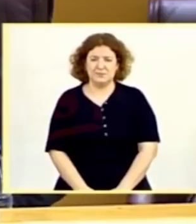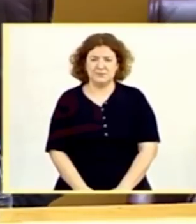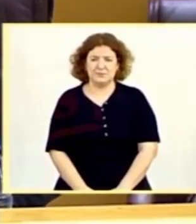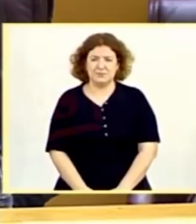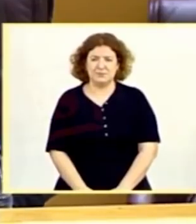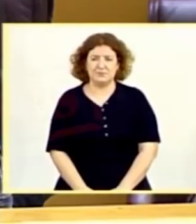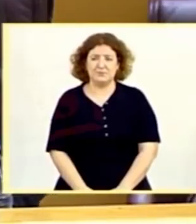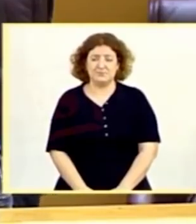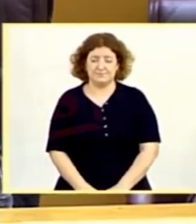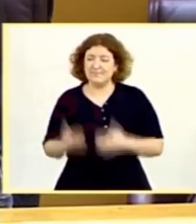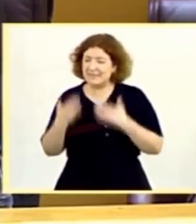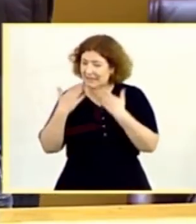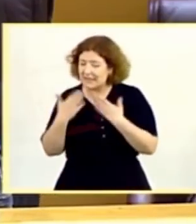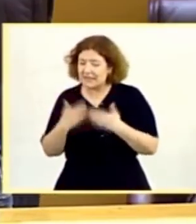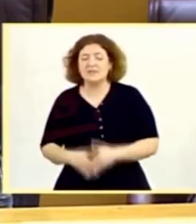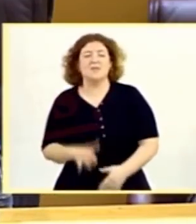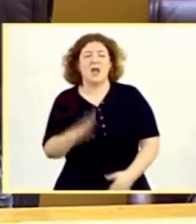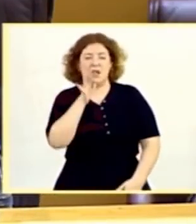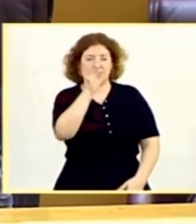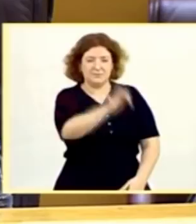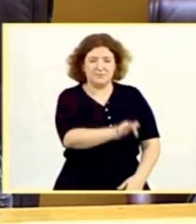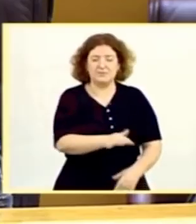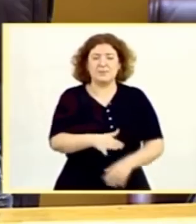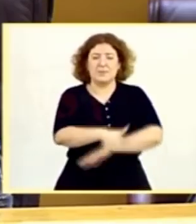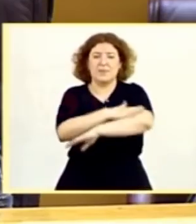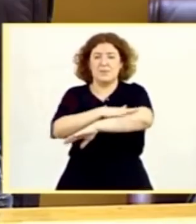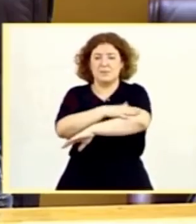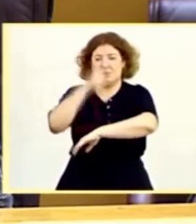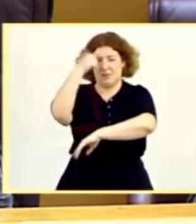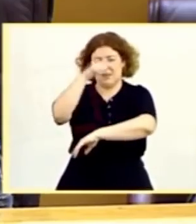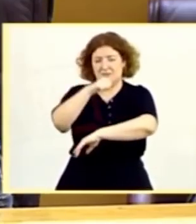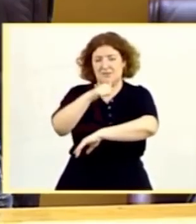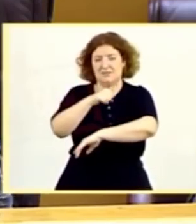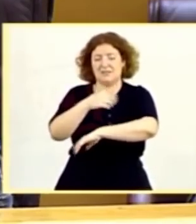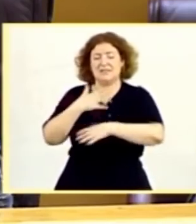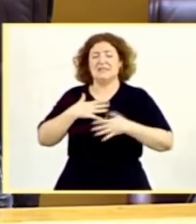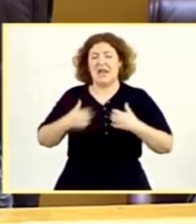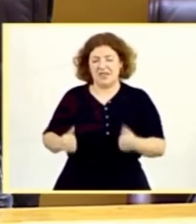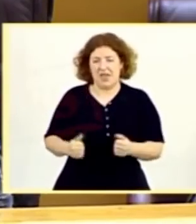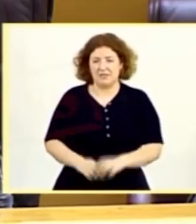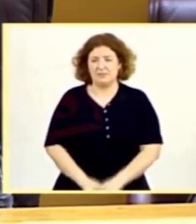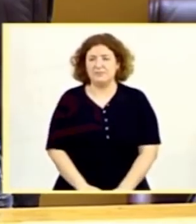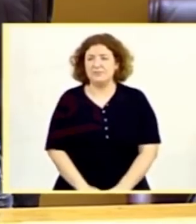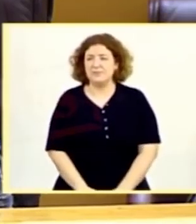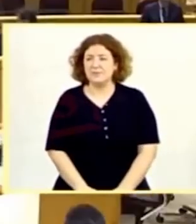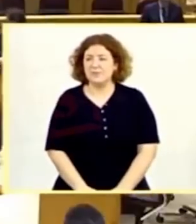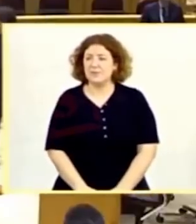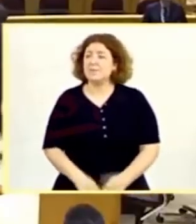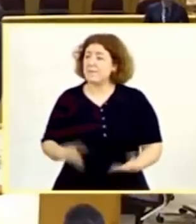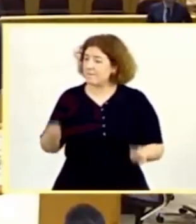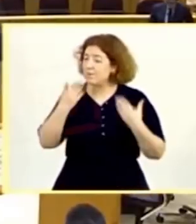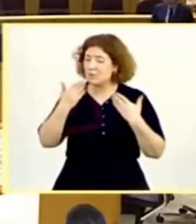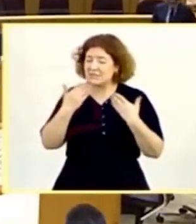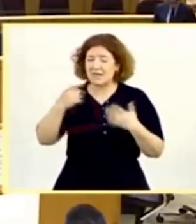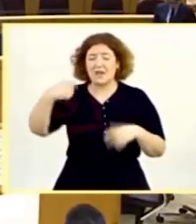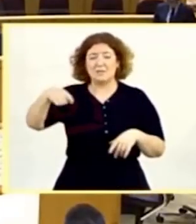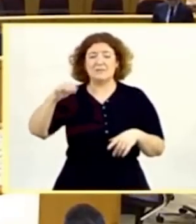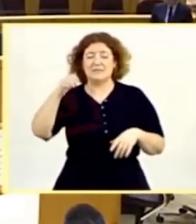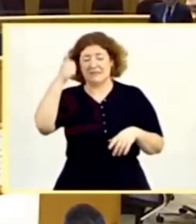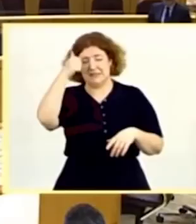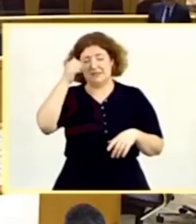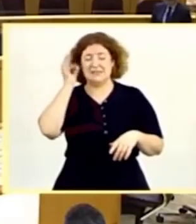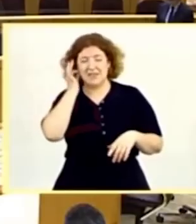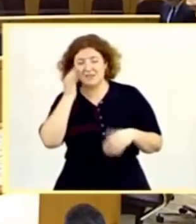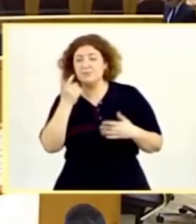autónomas, no se presentó ni se ha presentado en la comisión para contar los problemas que hay, lo que tenemos que